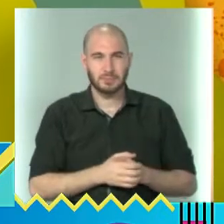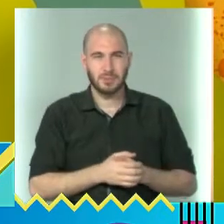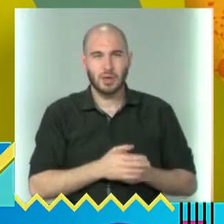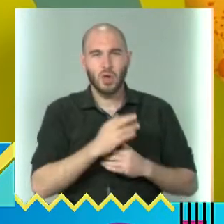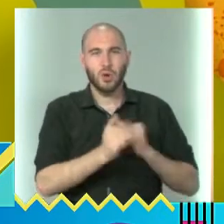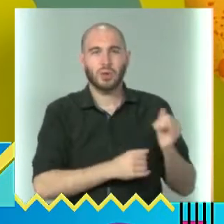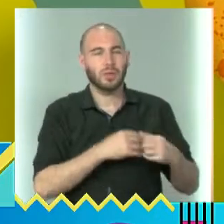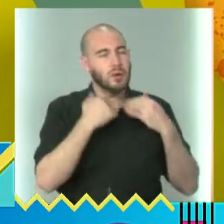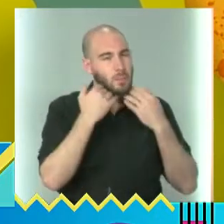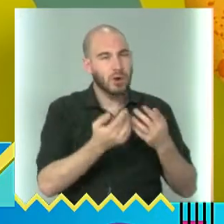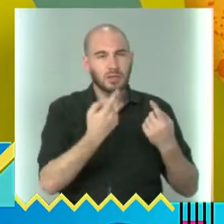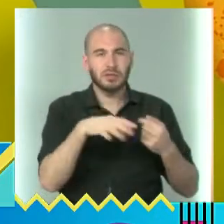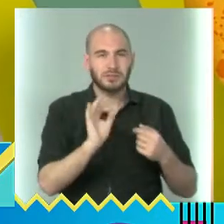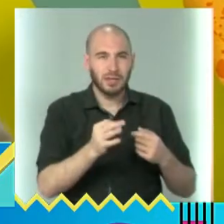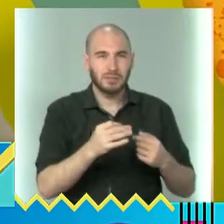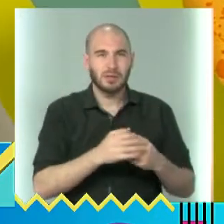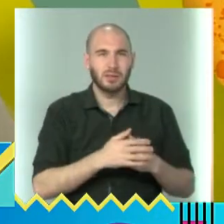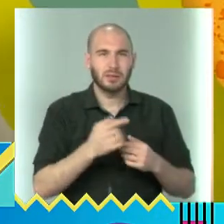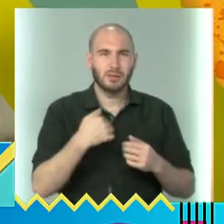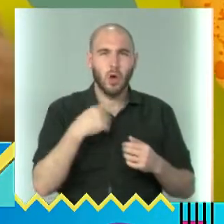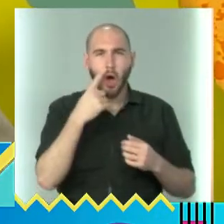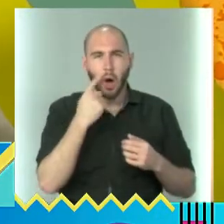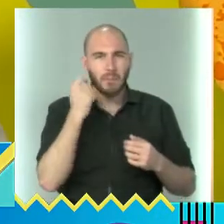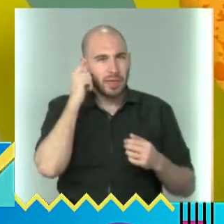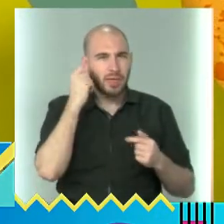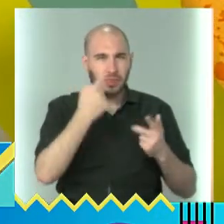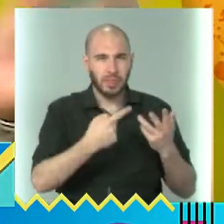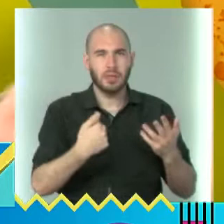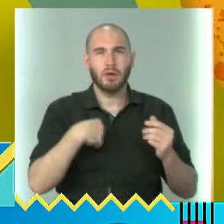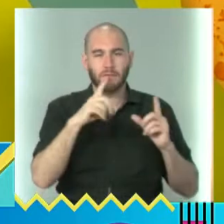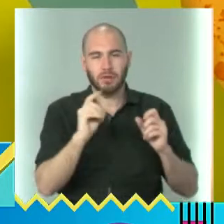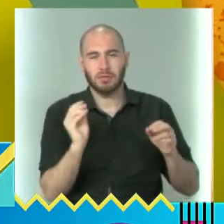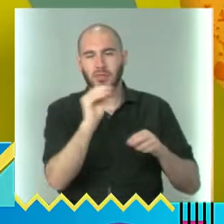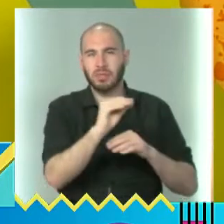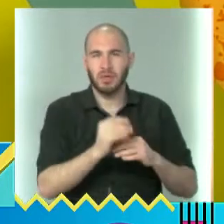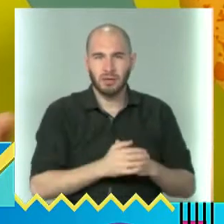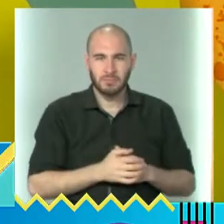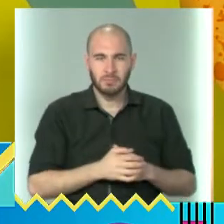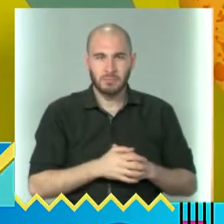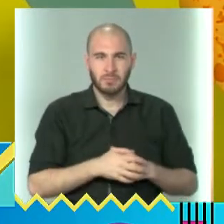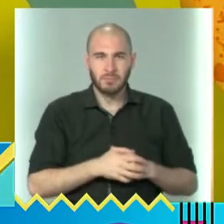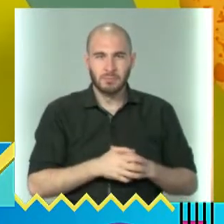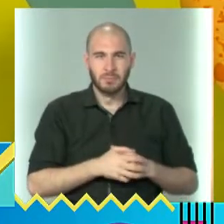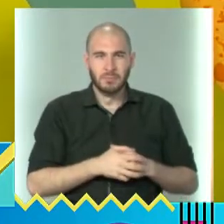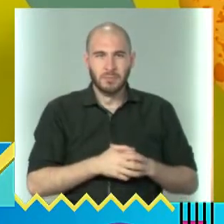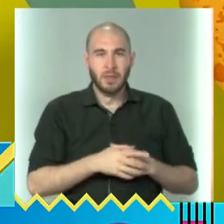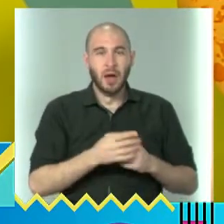diciendo que importa que sepan que soy varón de tal edad, de verdad que estoy acá y que subí tal foto o tal comentario, se puede volver